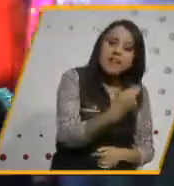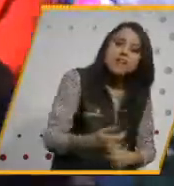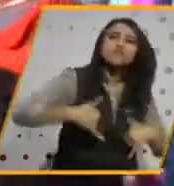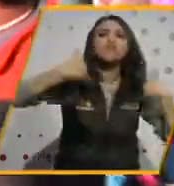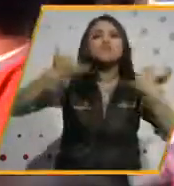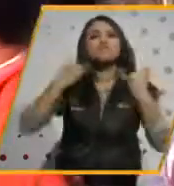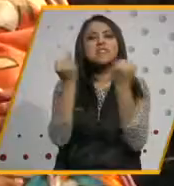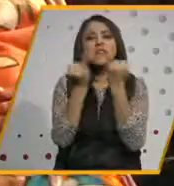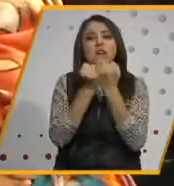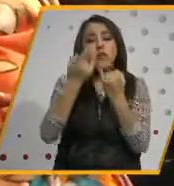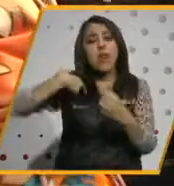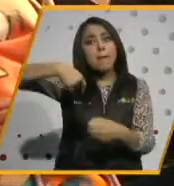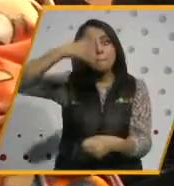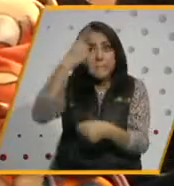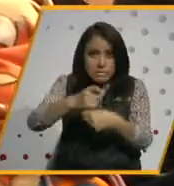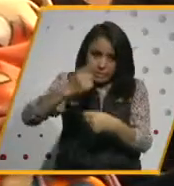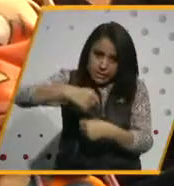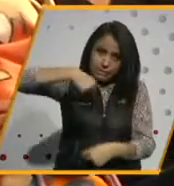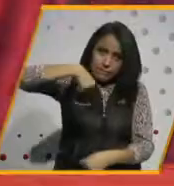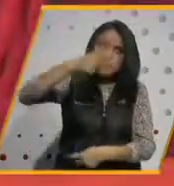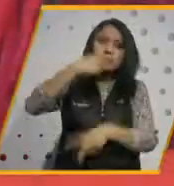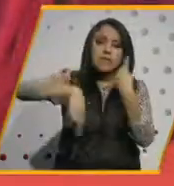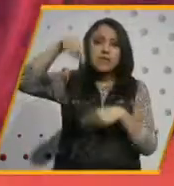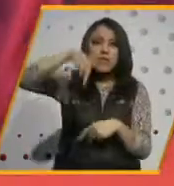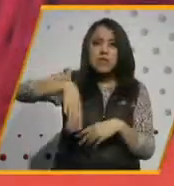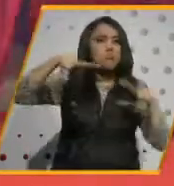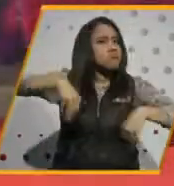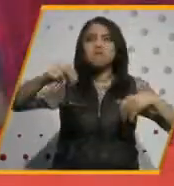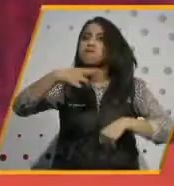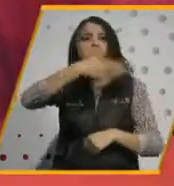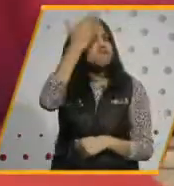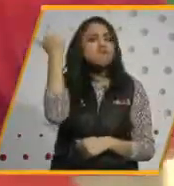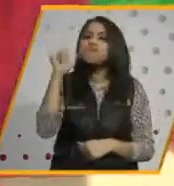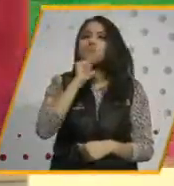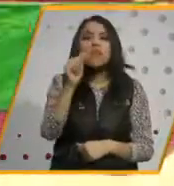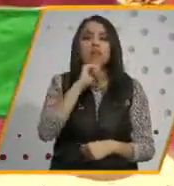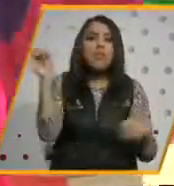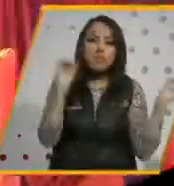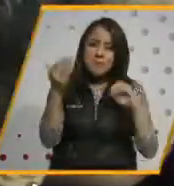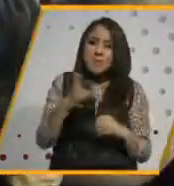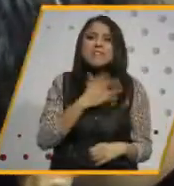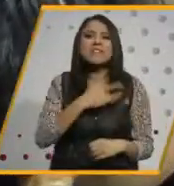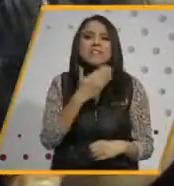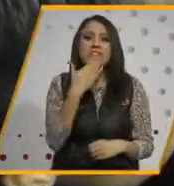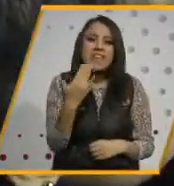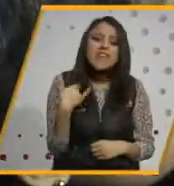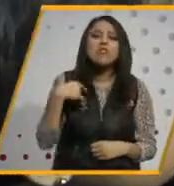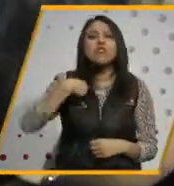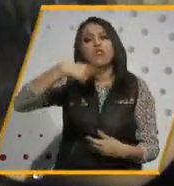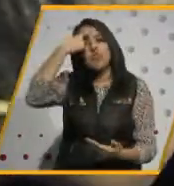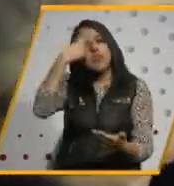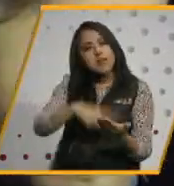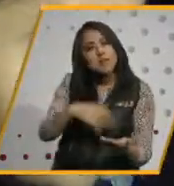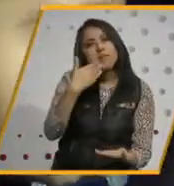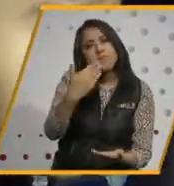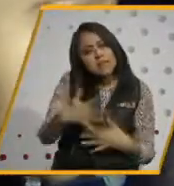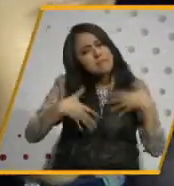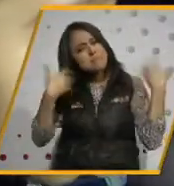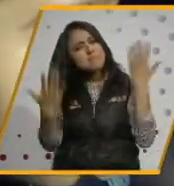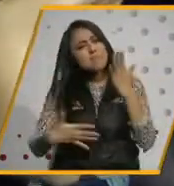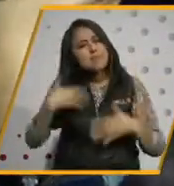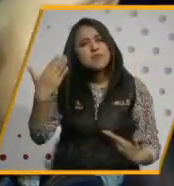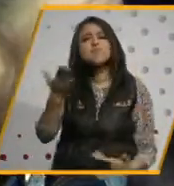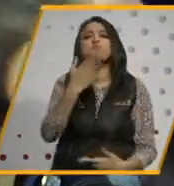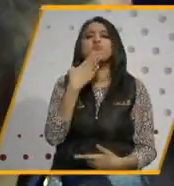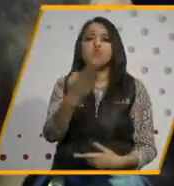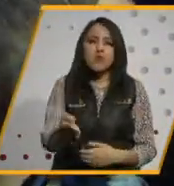vez que vengo al circo, me la estoy pasando muy bien. Se me hace una diversión sana que dejan que inviten a